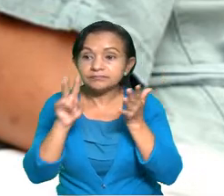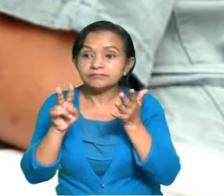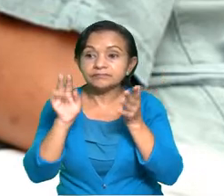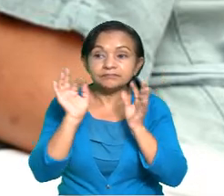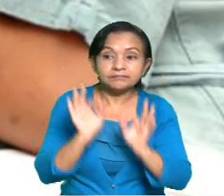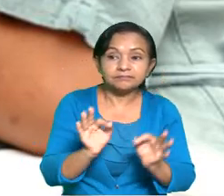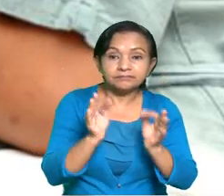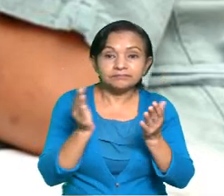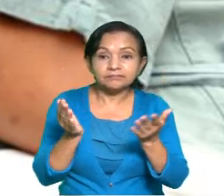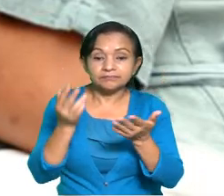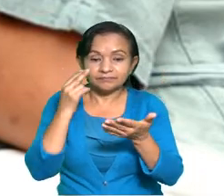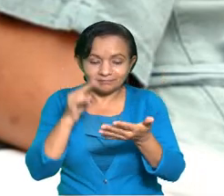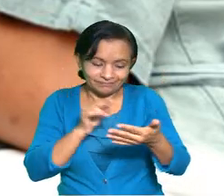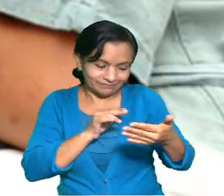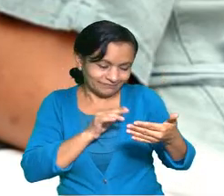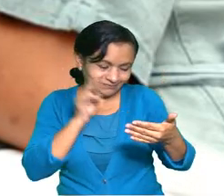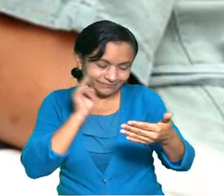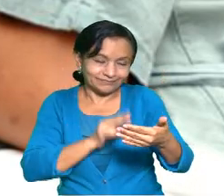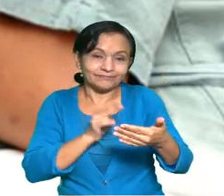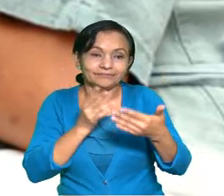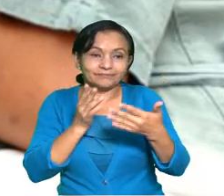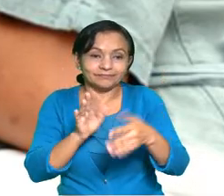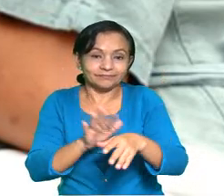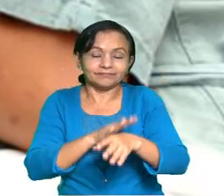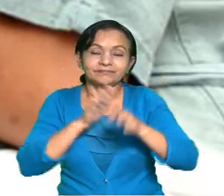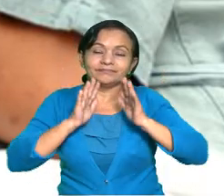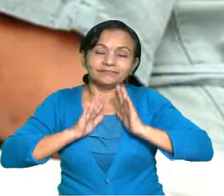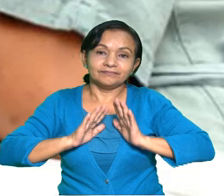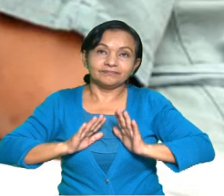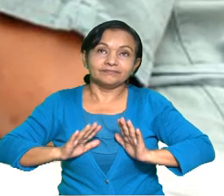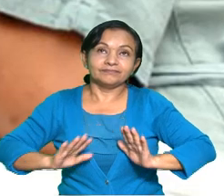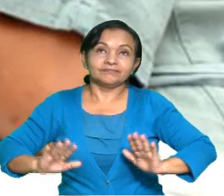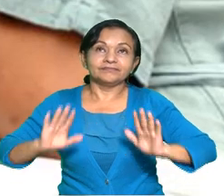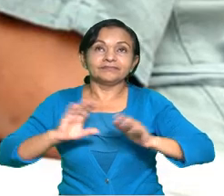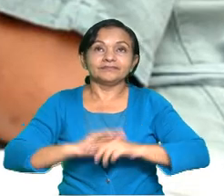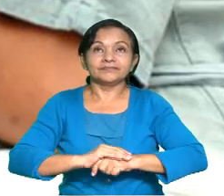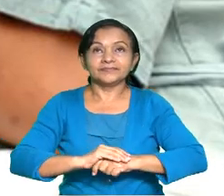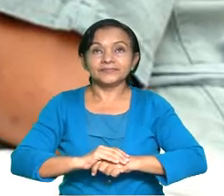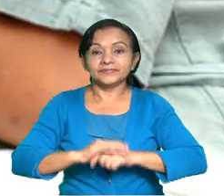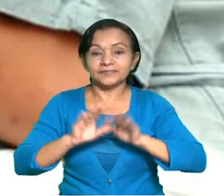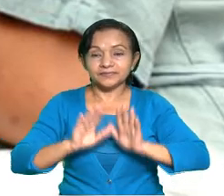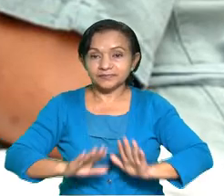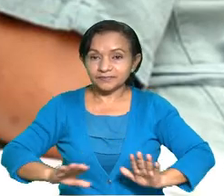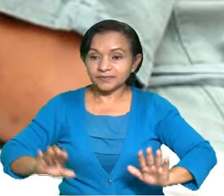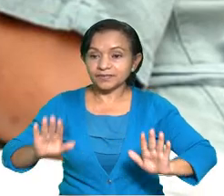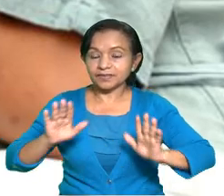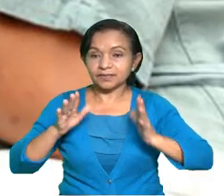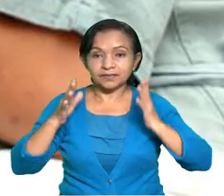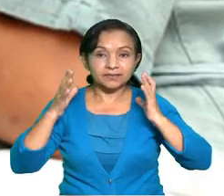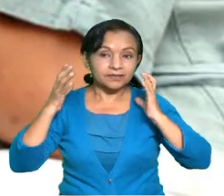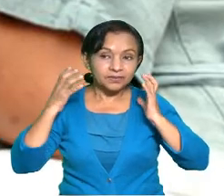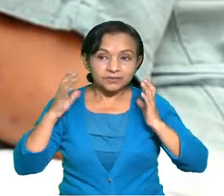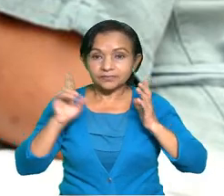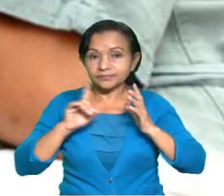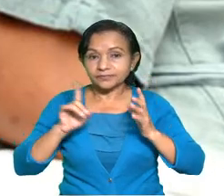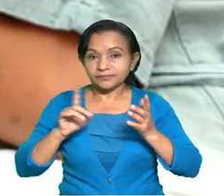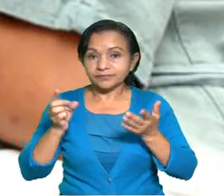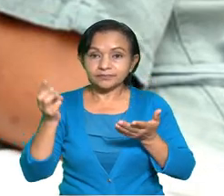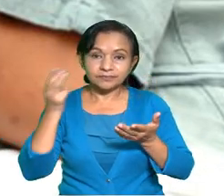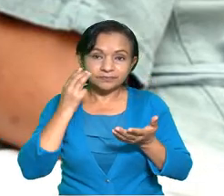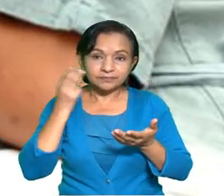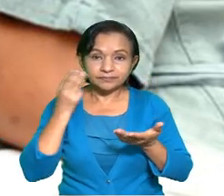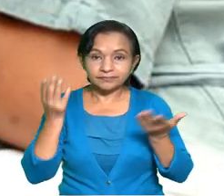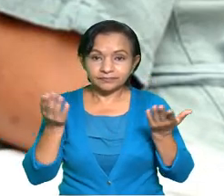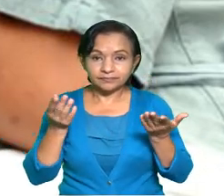bien. Sí, o sea, y al verlo ya se tranquiliza. Sí, se tranquiliza, se disminuye el estrés. Sí, el estrés, porque obviamente la mamá